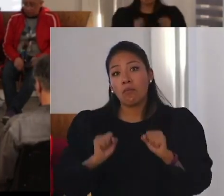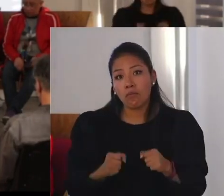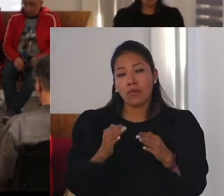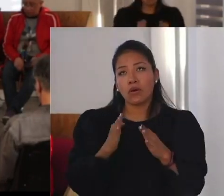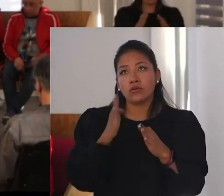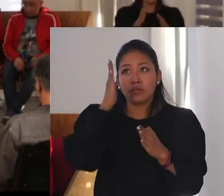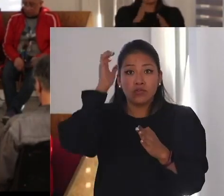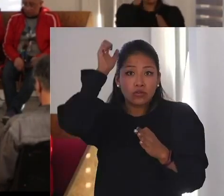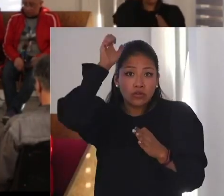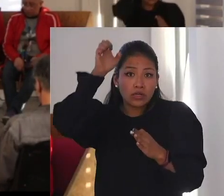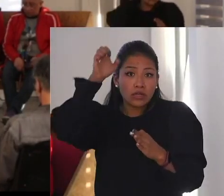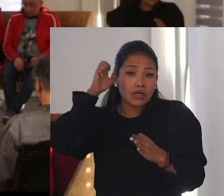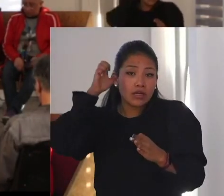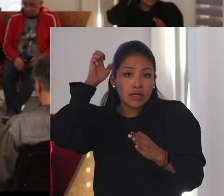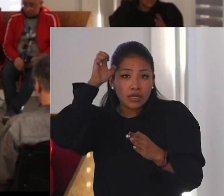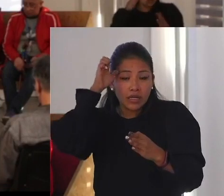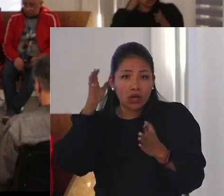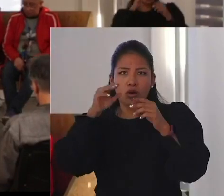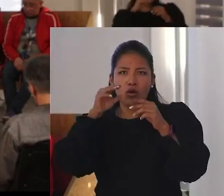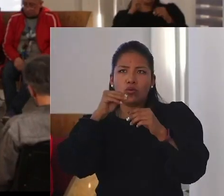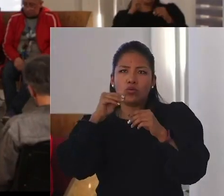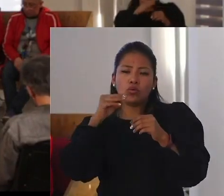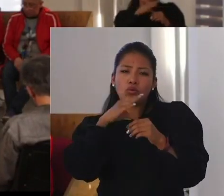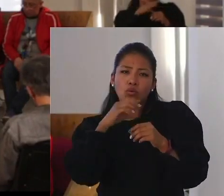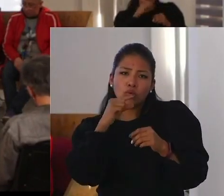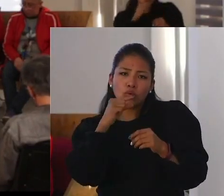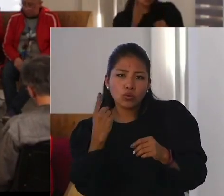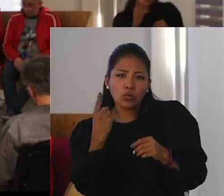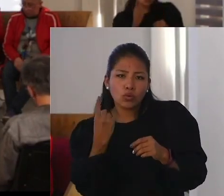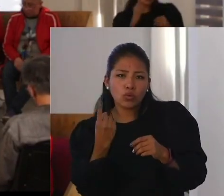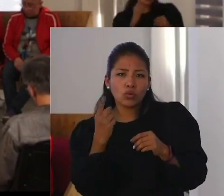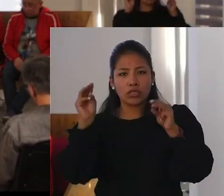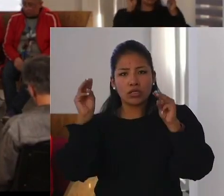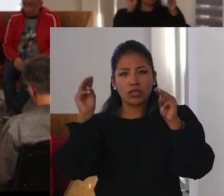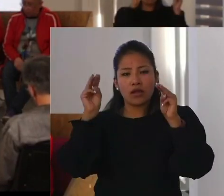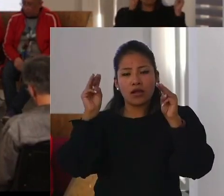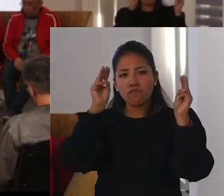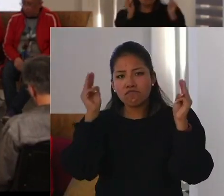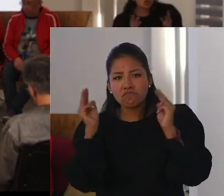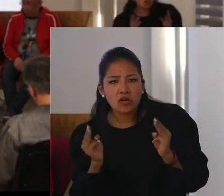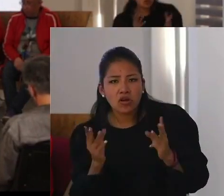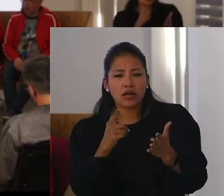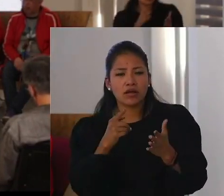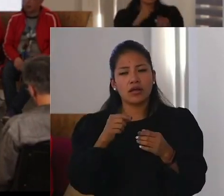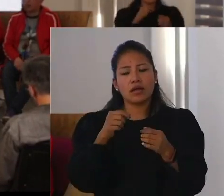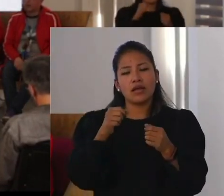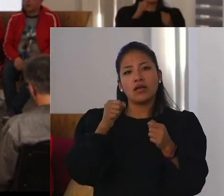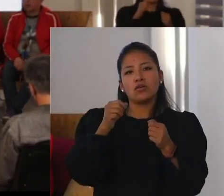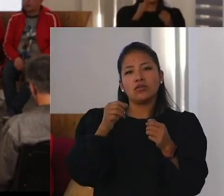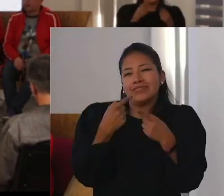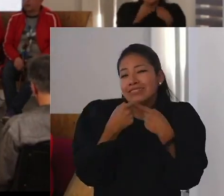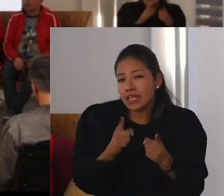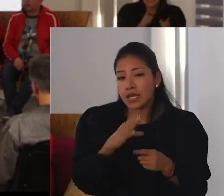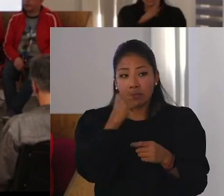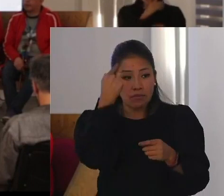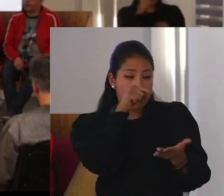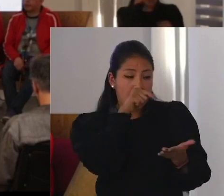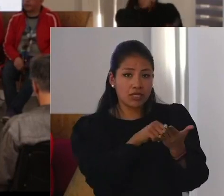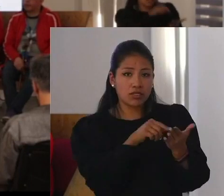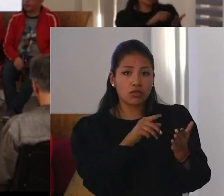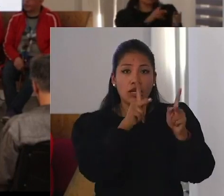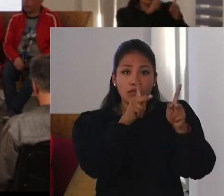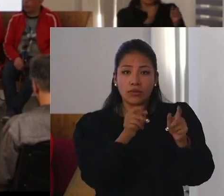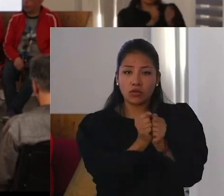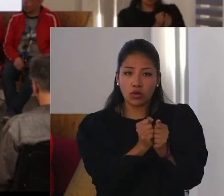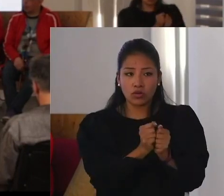un modelo de de desarrollo distinto y para eso las personas con capacidades diferentes son muy importantes